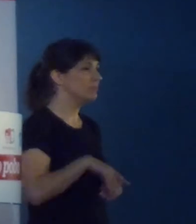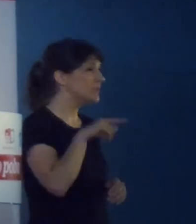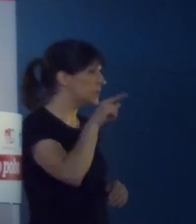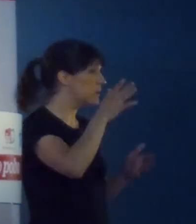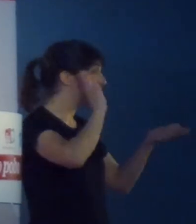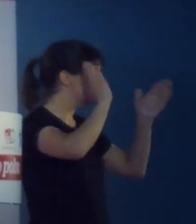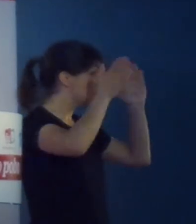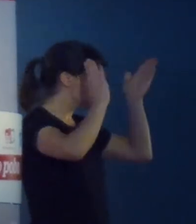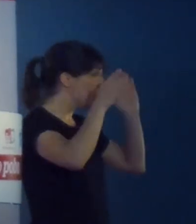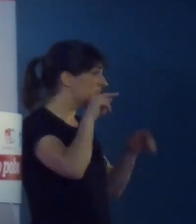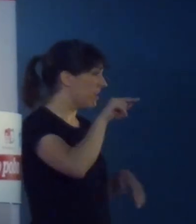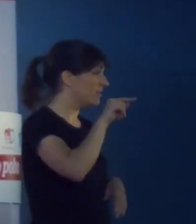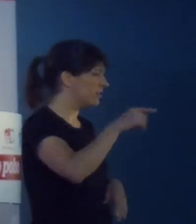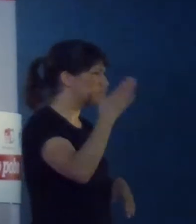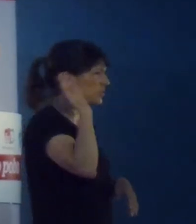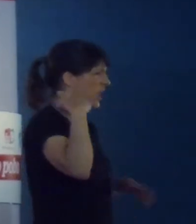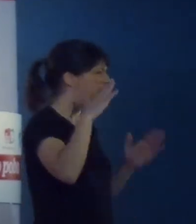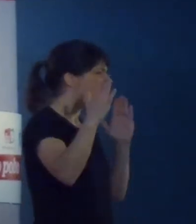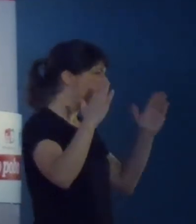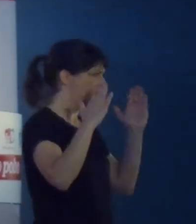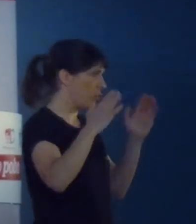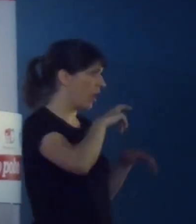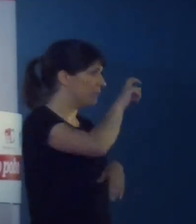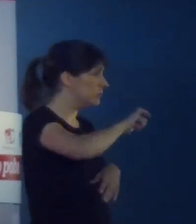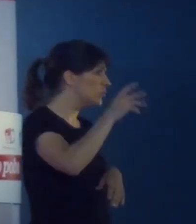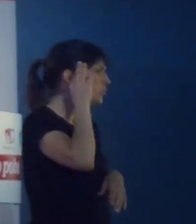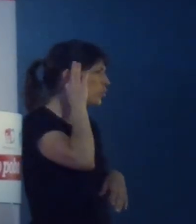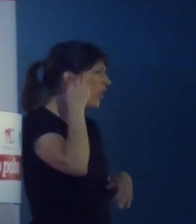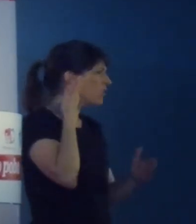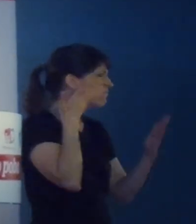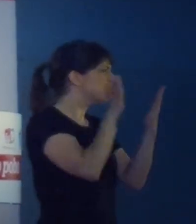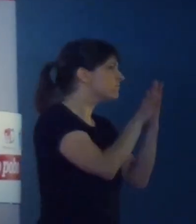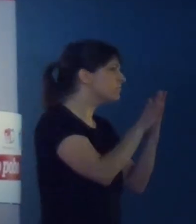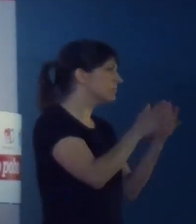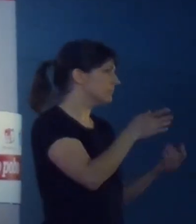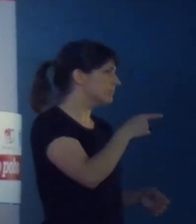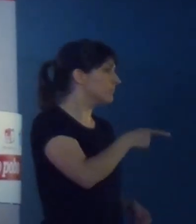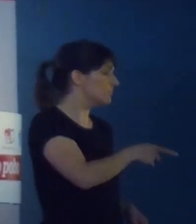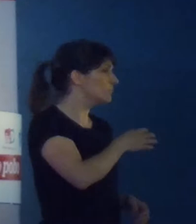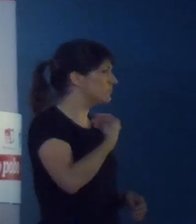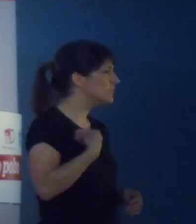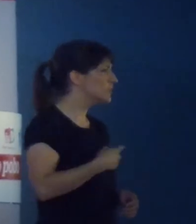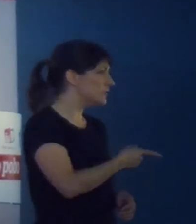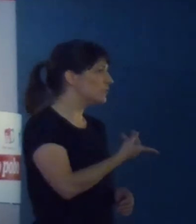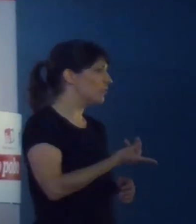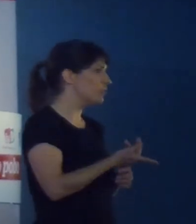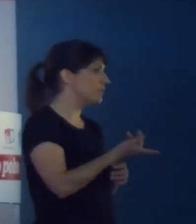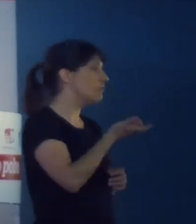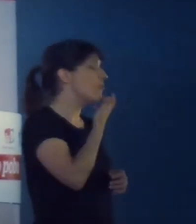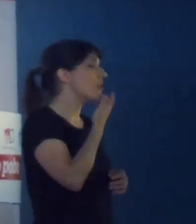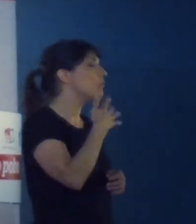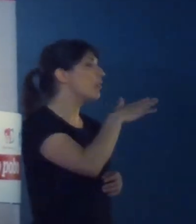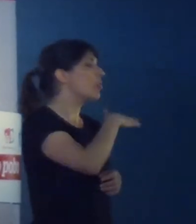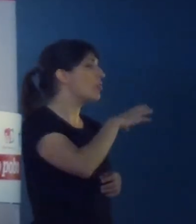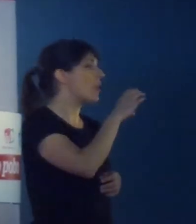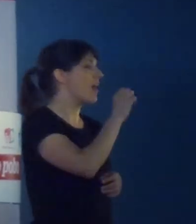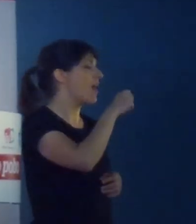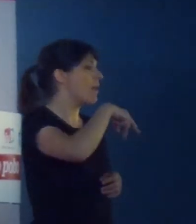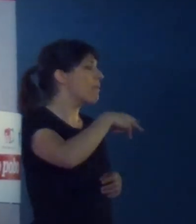Esa violencia que se enfrentaron mulleres, precisamente. Mulleres de Arón, de Cambados,